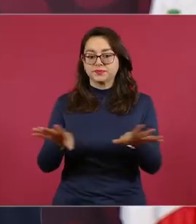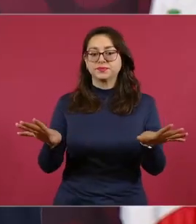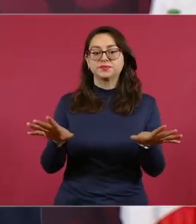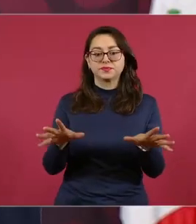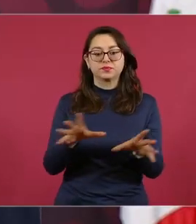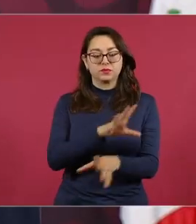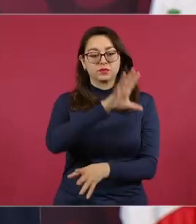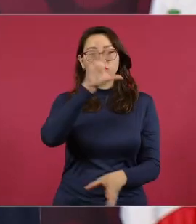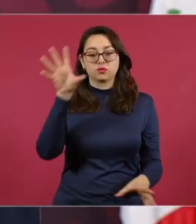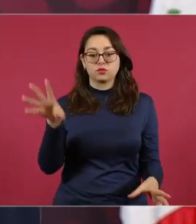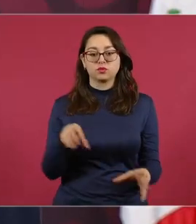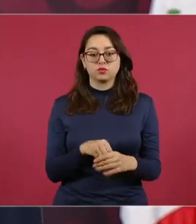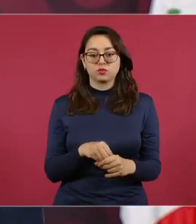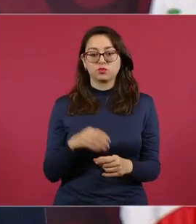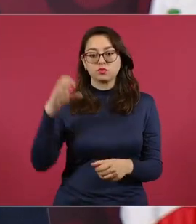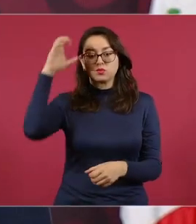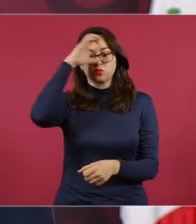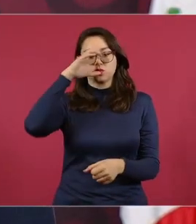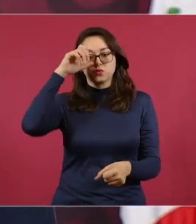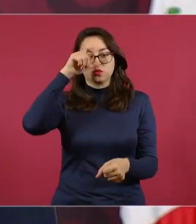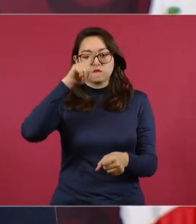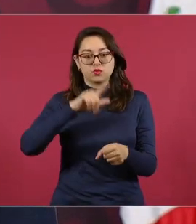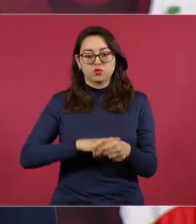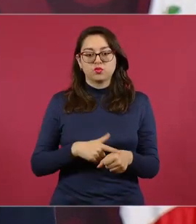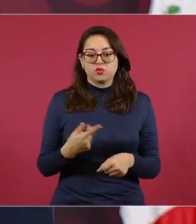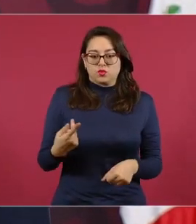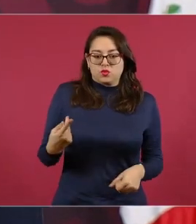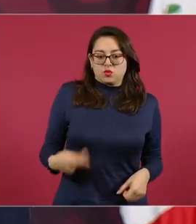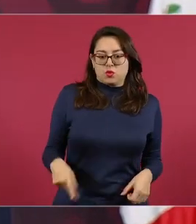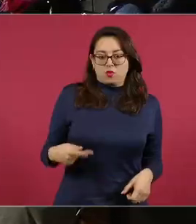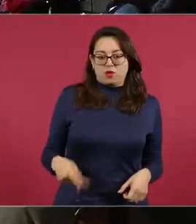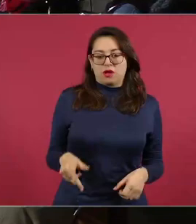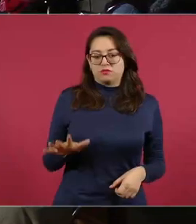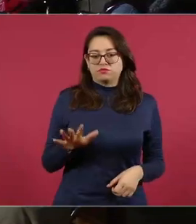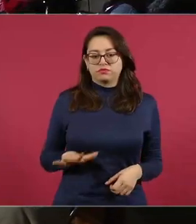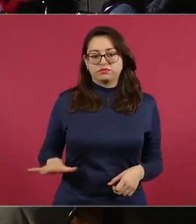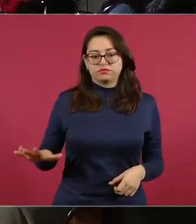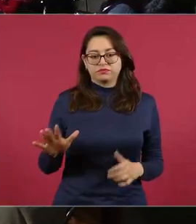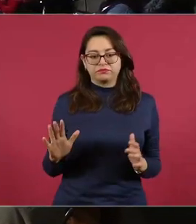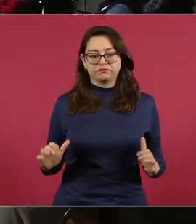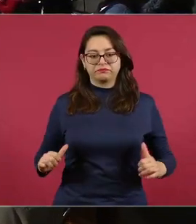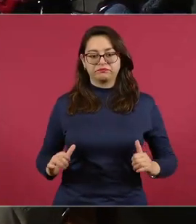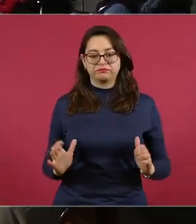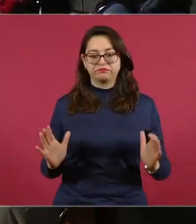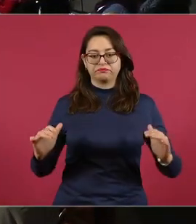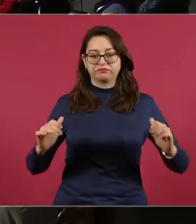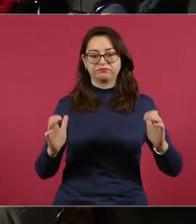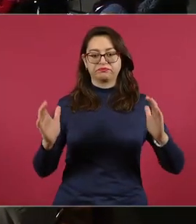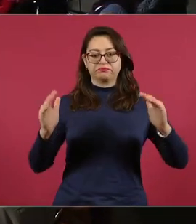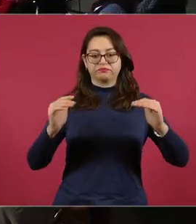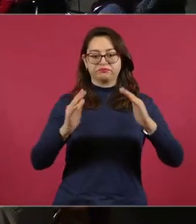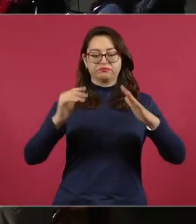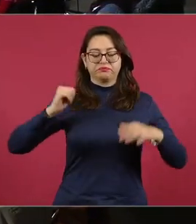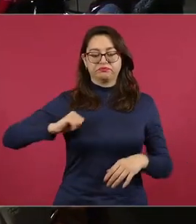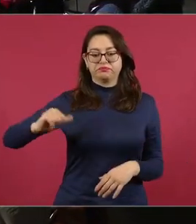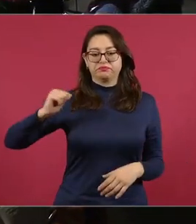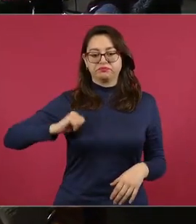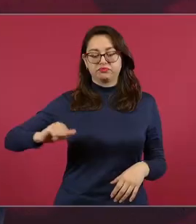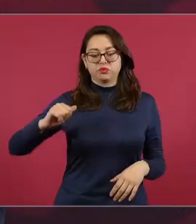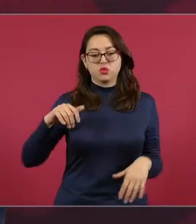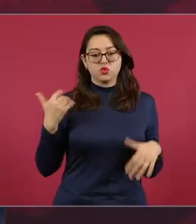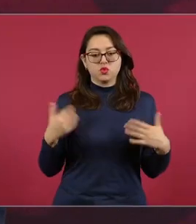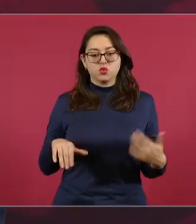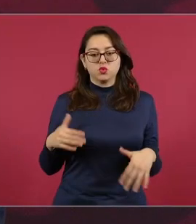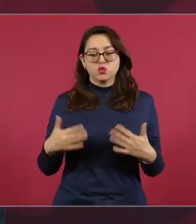toda la grandeza cultural de las zonas arqueológicas de la gran nación